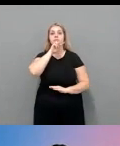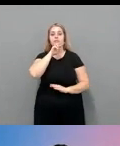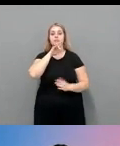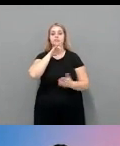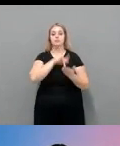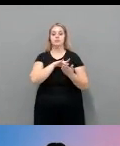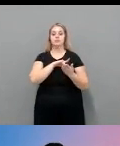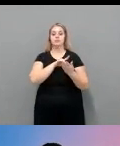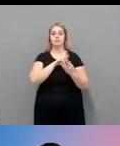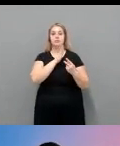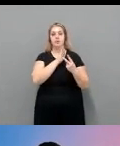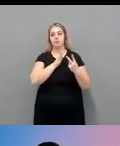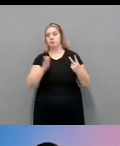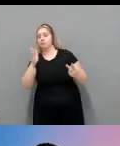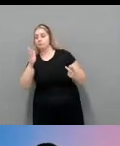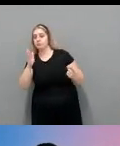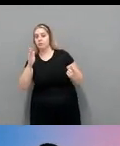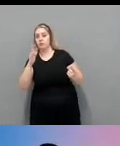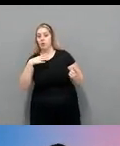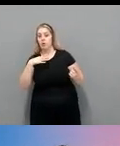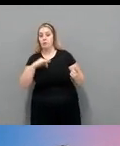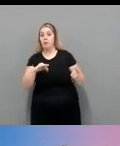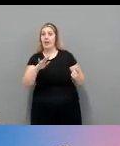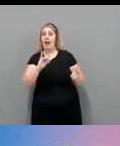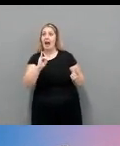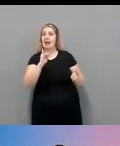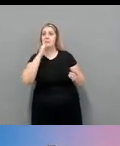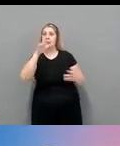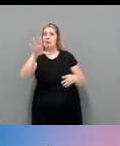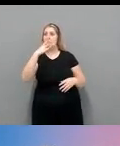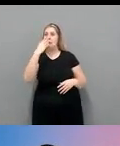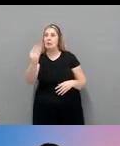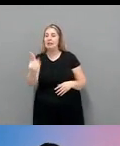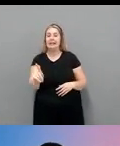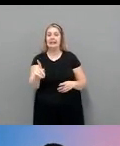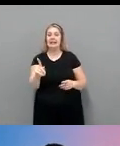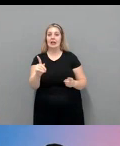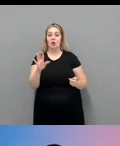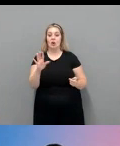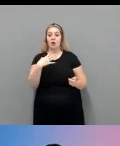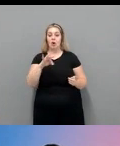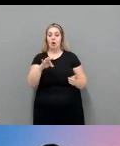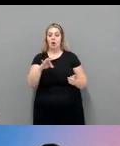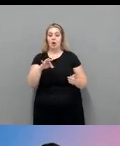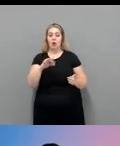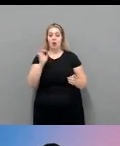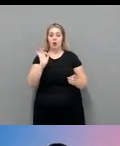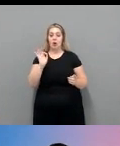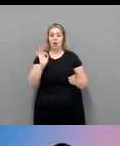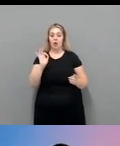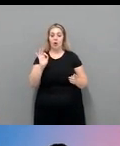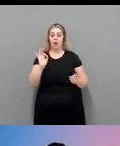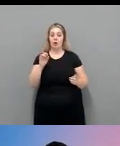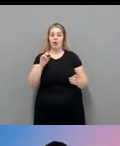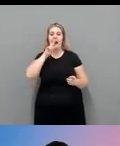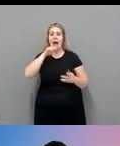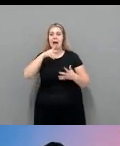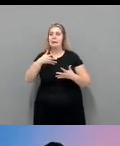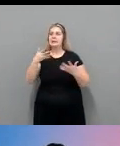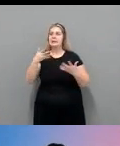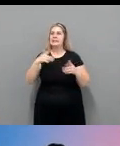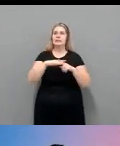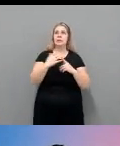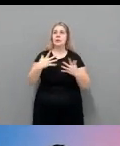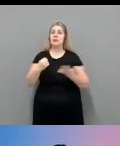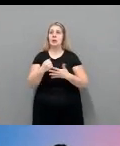forma distinta, que a lo mejor se tiene pero no es comprensible o no puede confiar en ese habla, ¿no?, en todas las